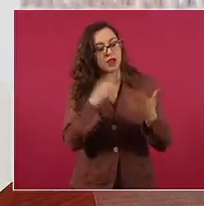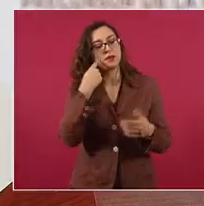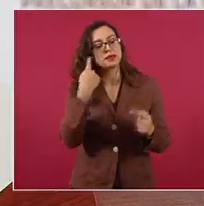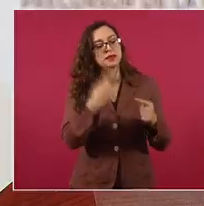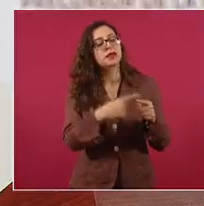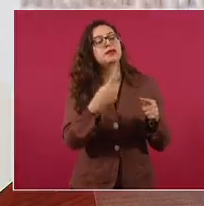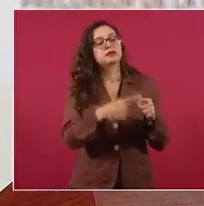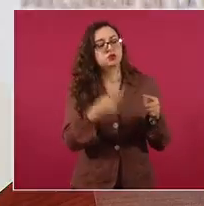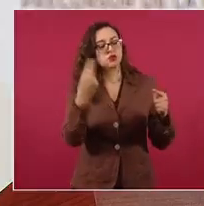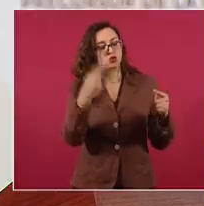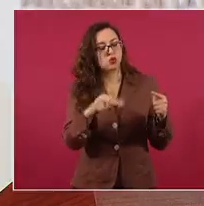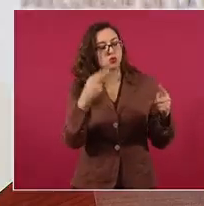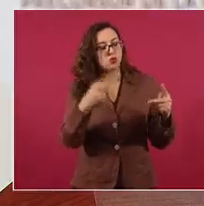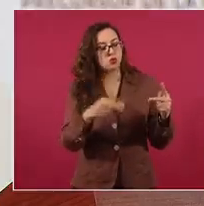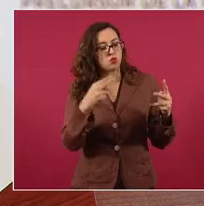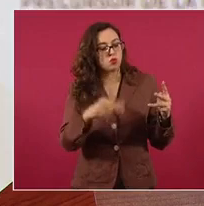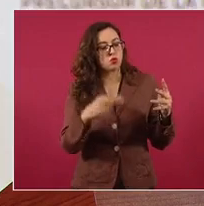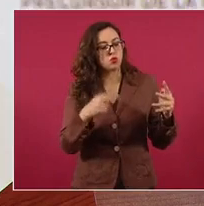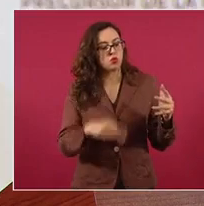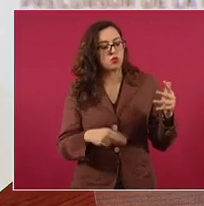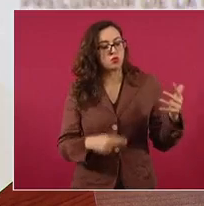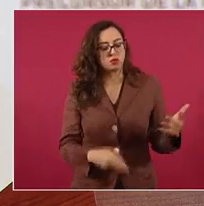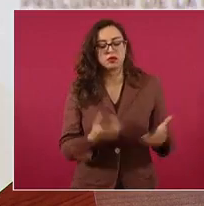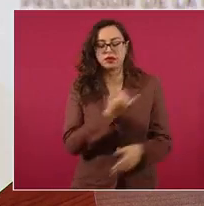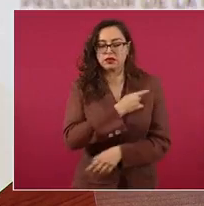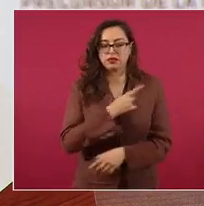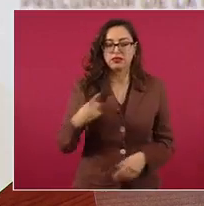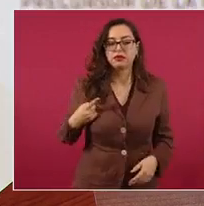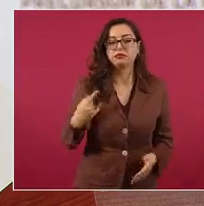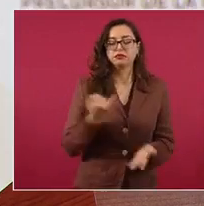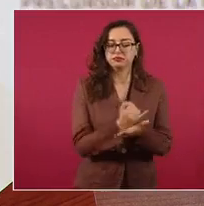personas que aparecen en el informe, se actúe.